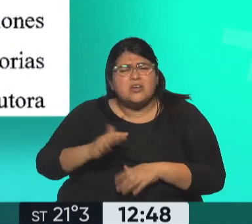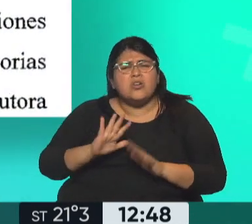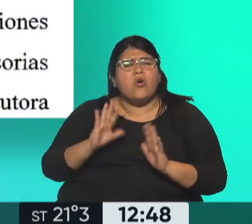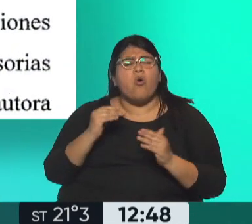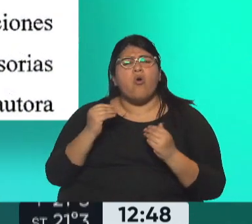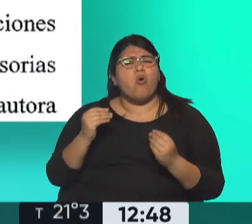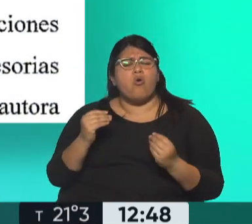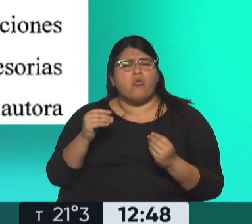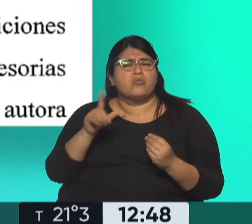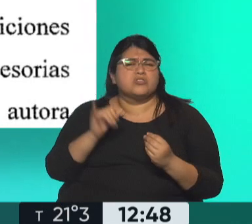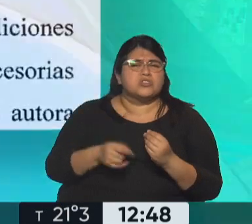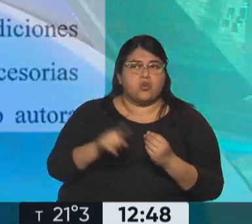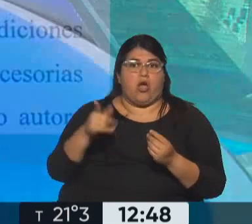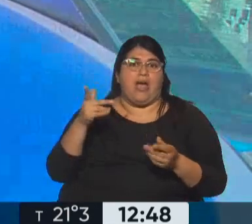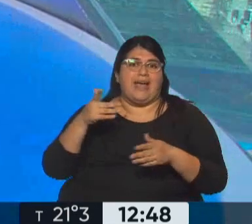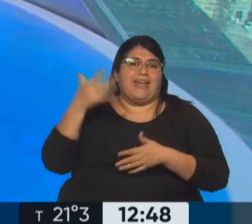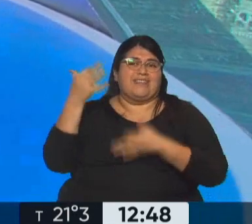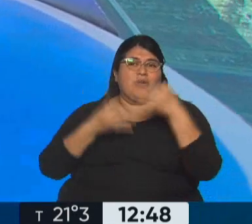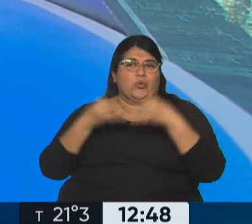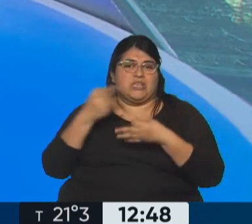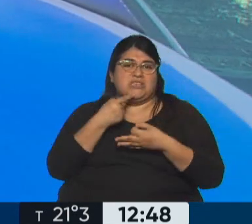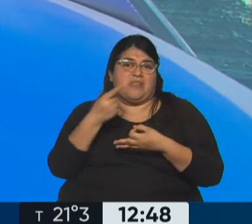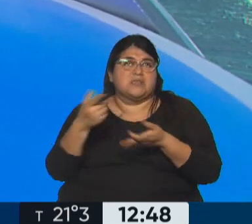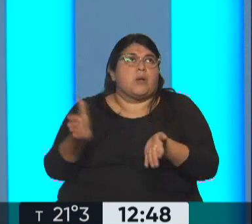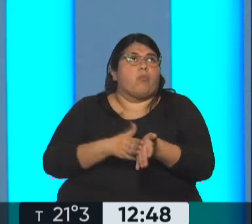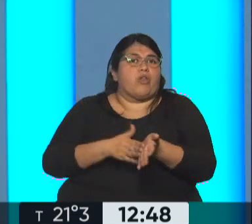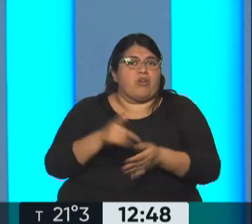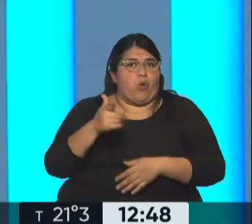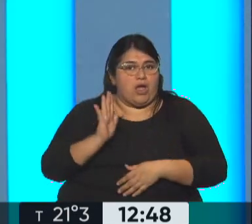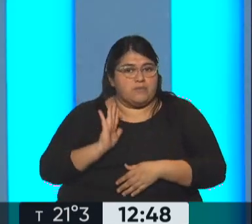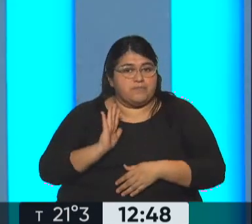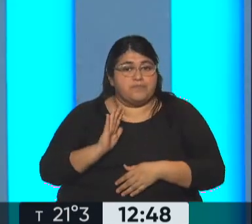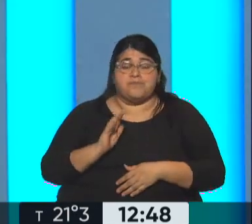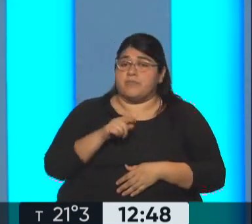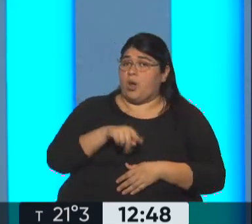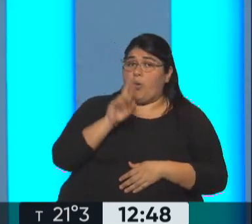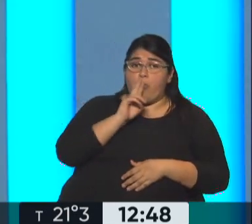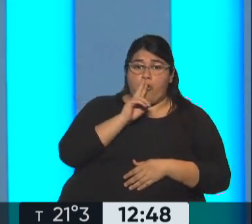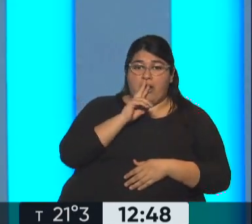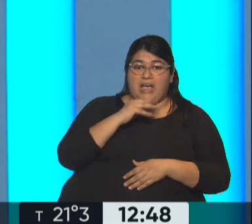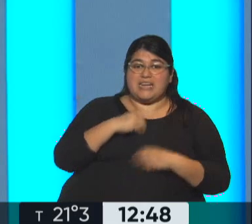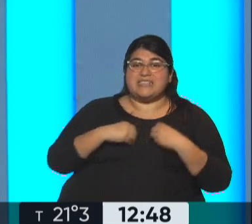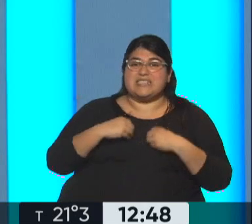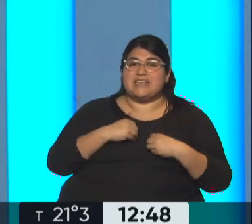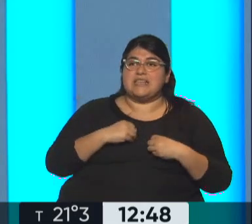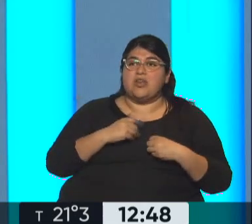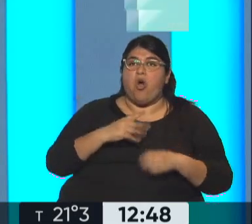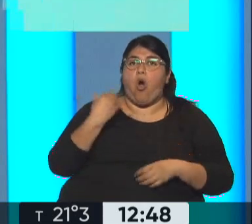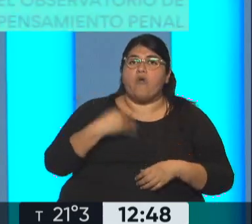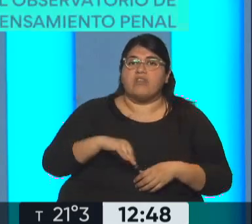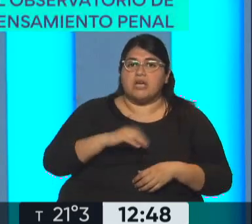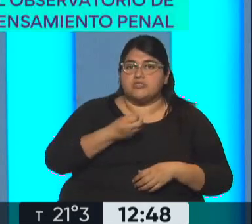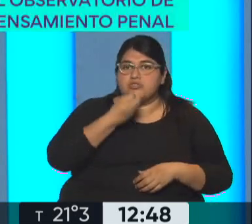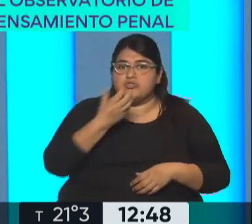violencia física, que aduce el tribunal no tener pruebas. Bueno, en realidad ella no estaba obligada a denunciar. Esto es muy importante, ¿no? Porque el círculo